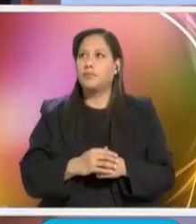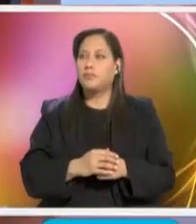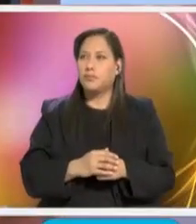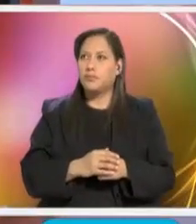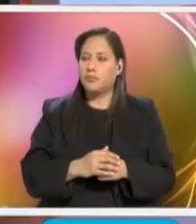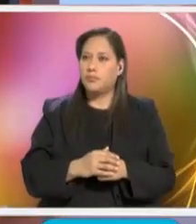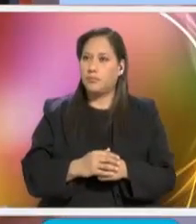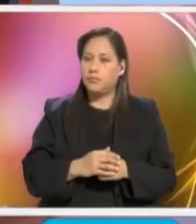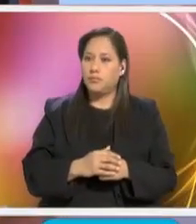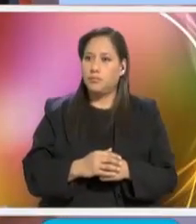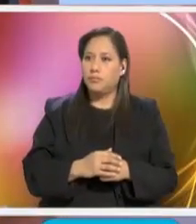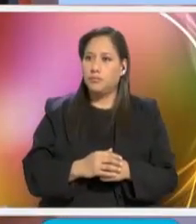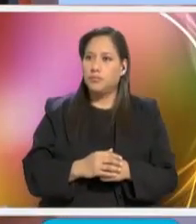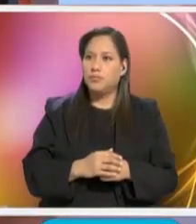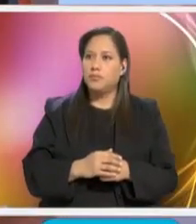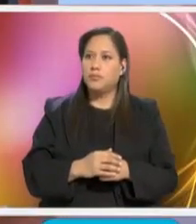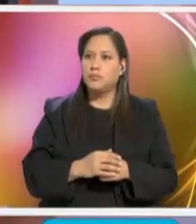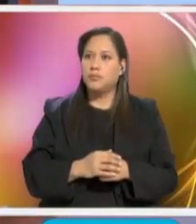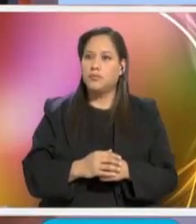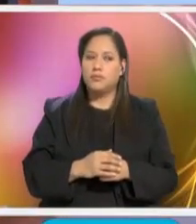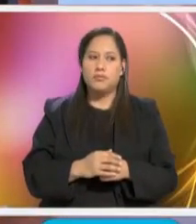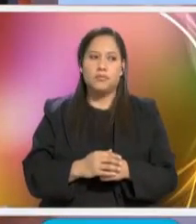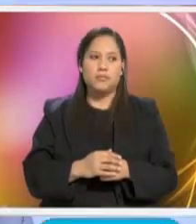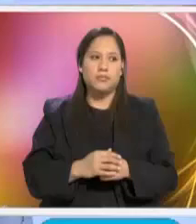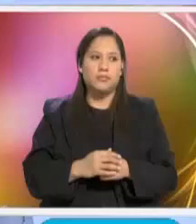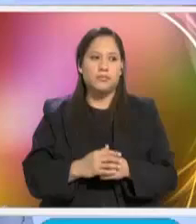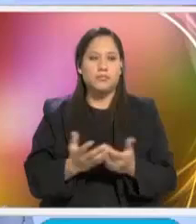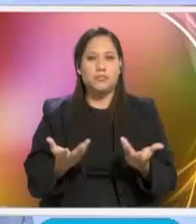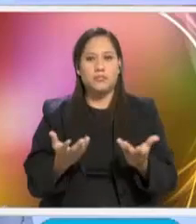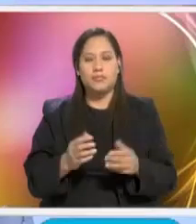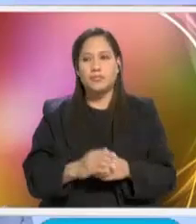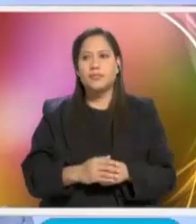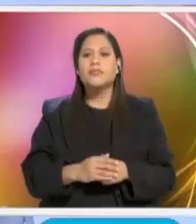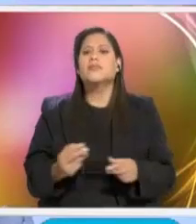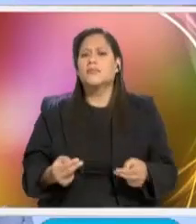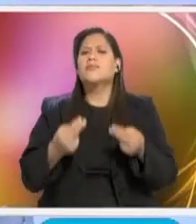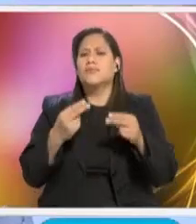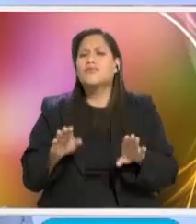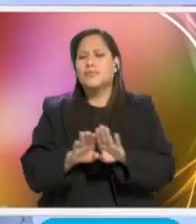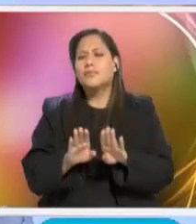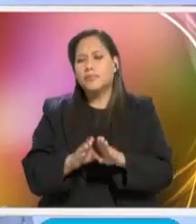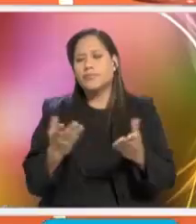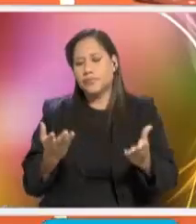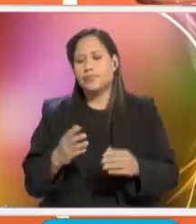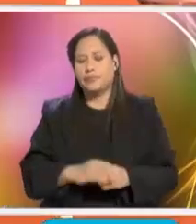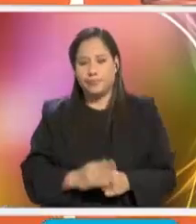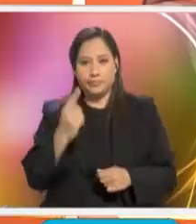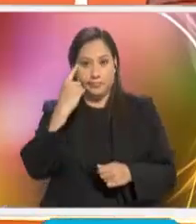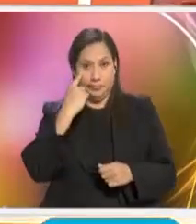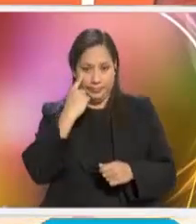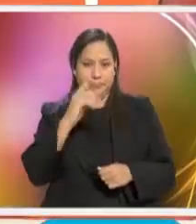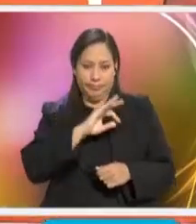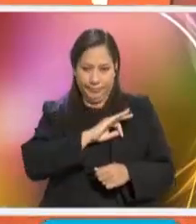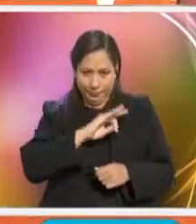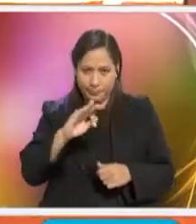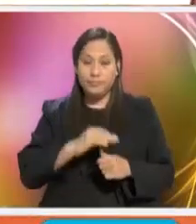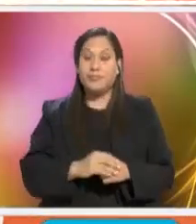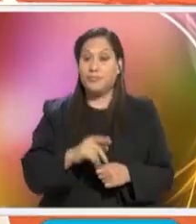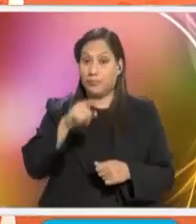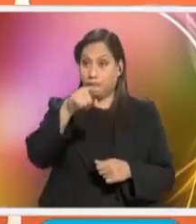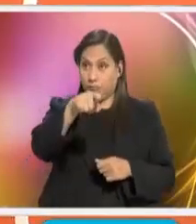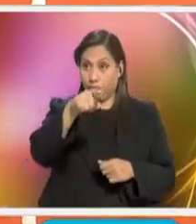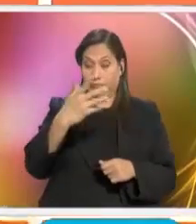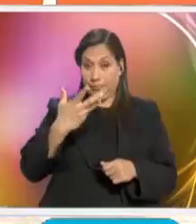que podemos llevar a cabo un negocio, cómo hacer para emprenderlo, ¿no? Pues mira, yo creo que es muy posible. Si